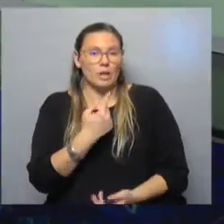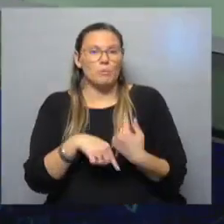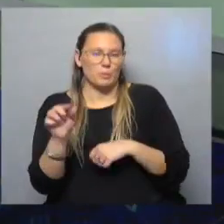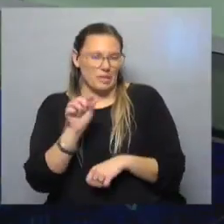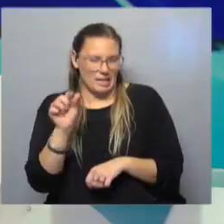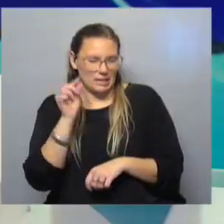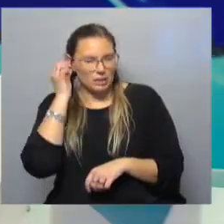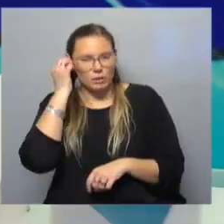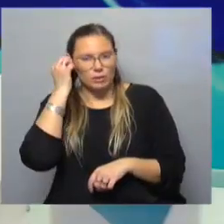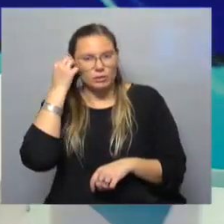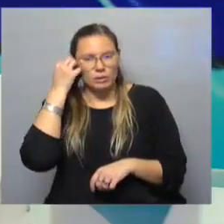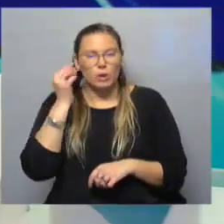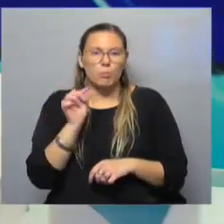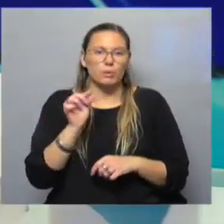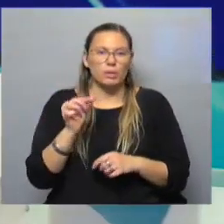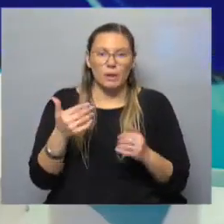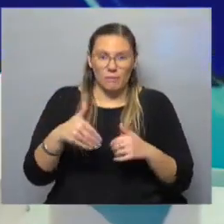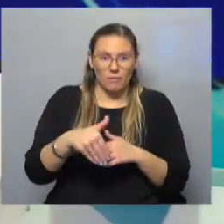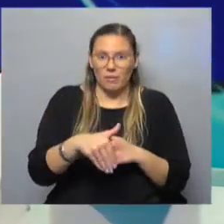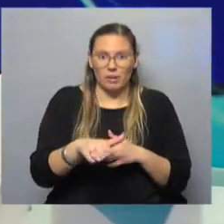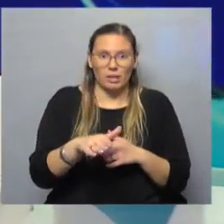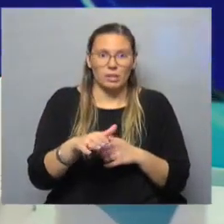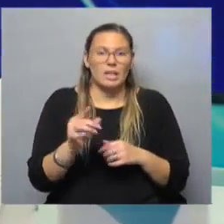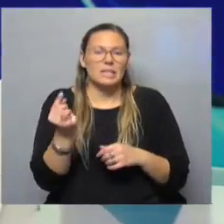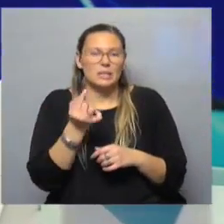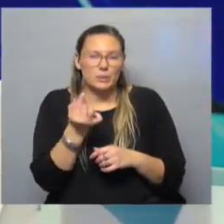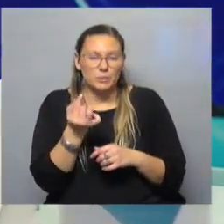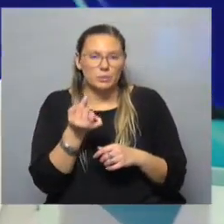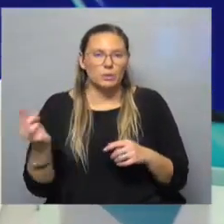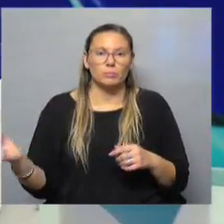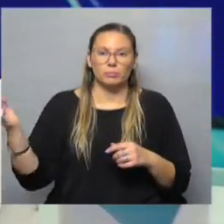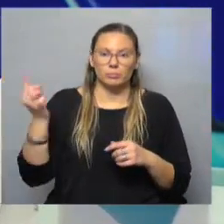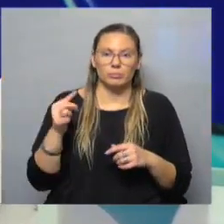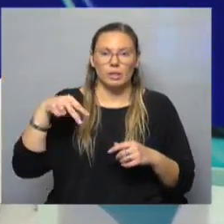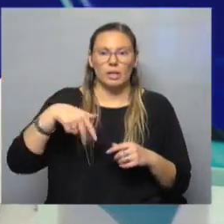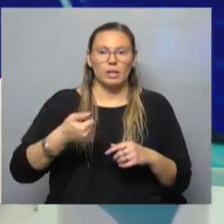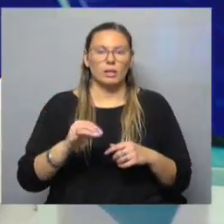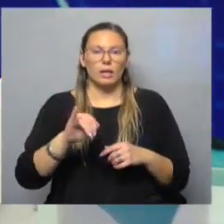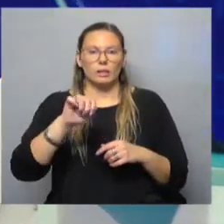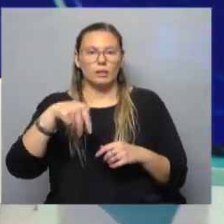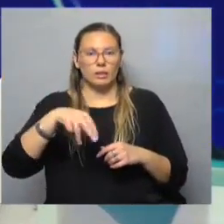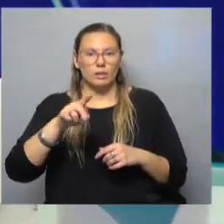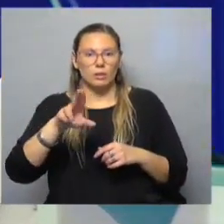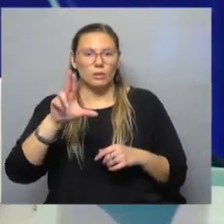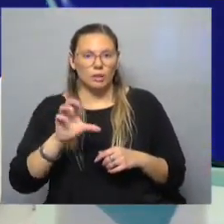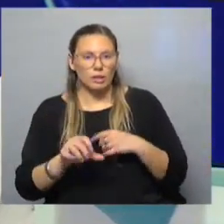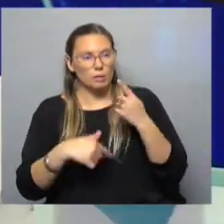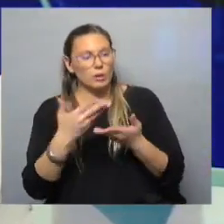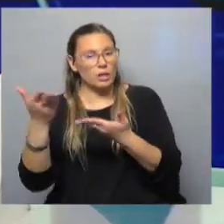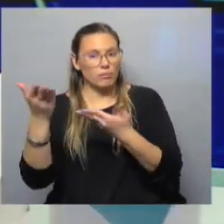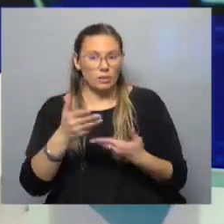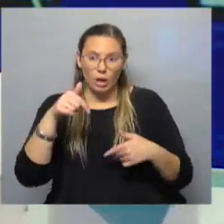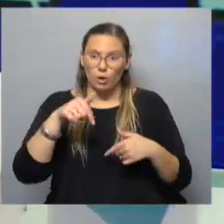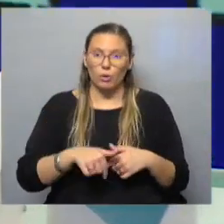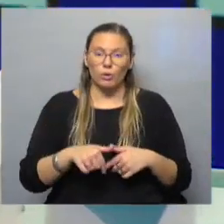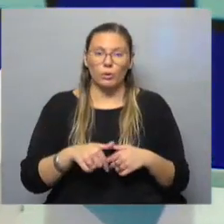ratito nada más, porque en minutitos o en segundos viene Nati Nogués y después vamos a tener invitados. Bueno,